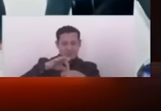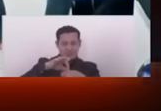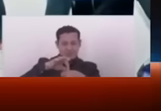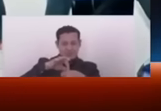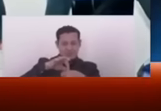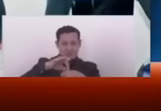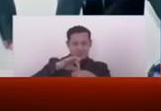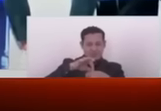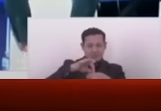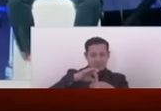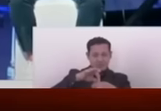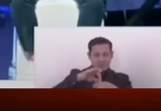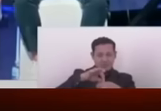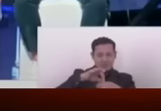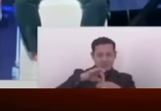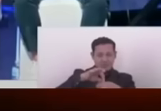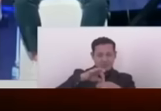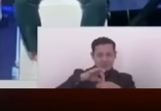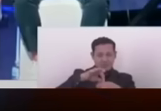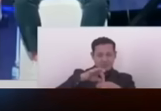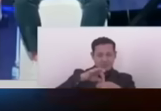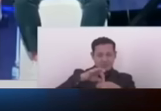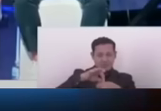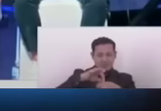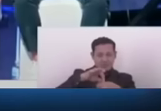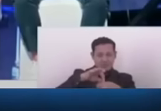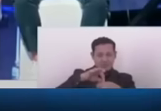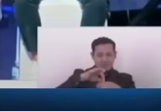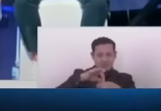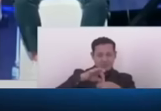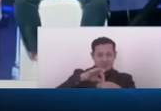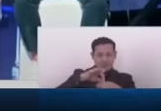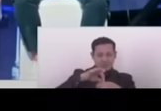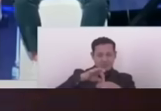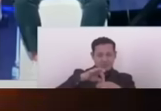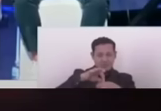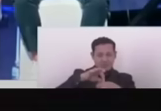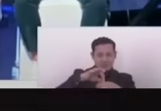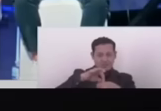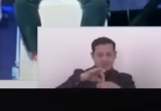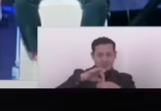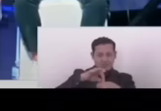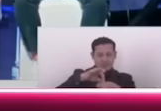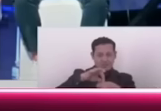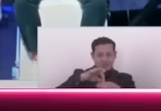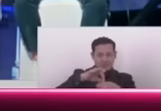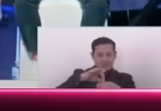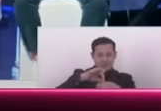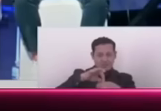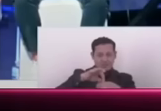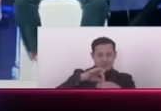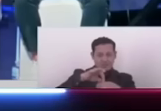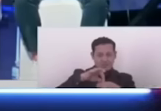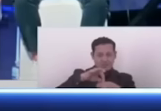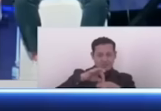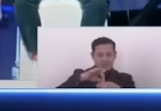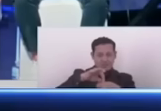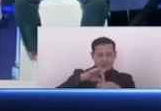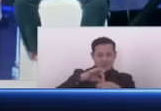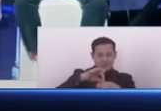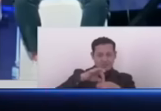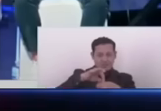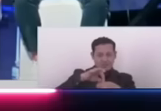yo también cuando escuché eso yo dije Ah cabrón Qué pasó Aquí se le salió El chiquillo periquillo o